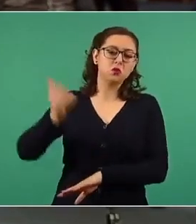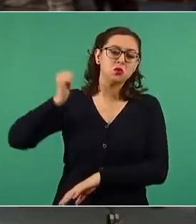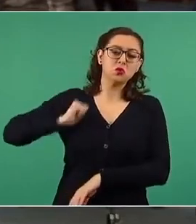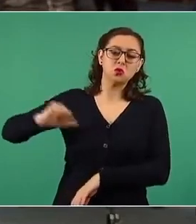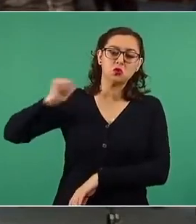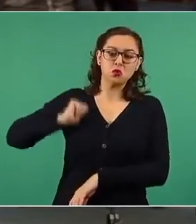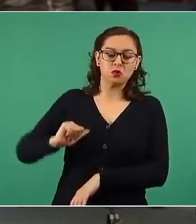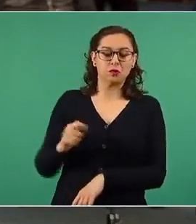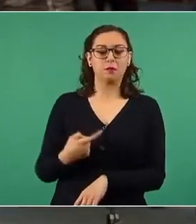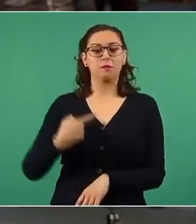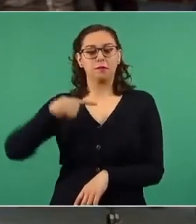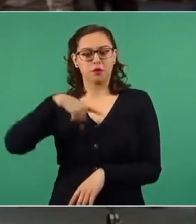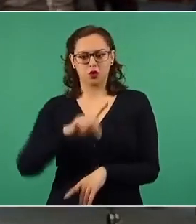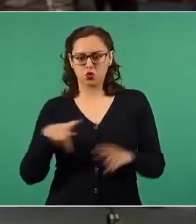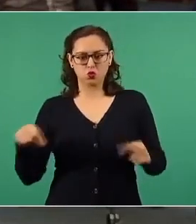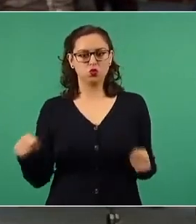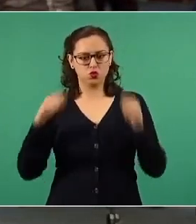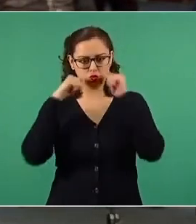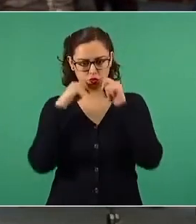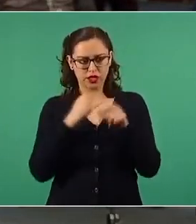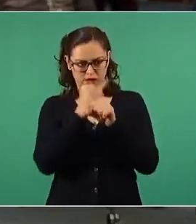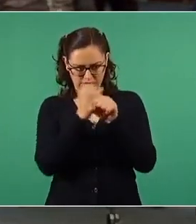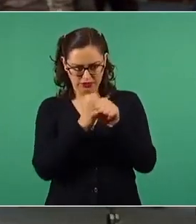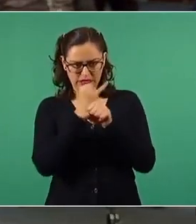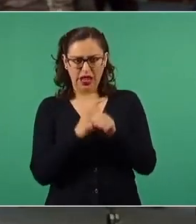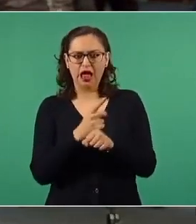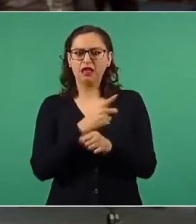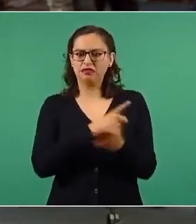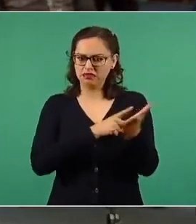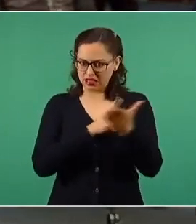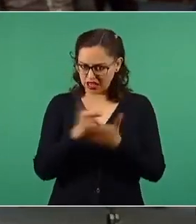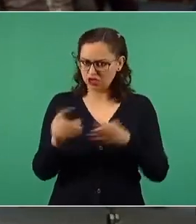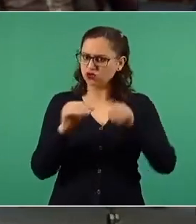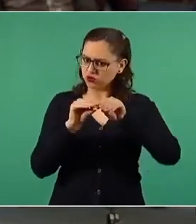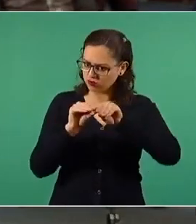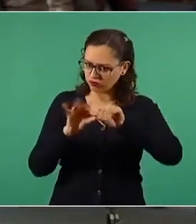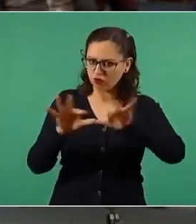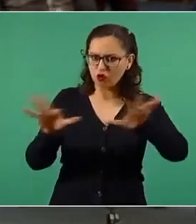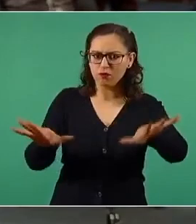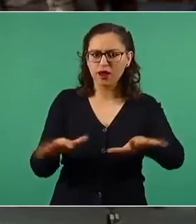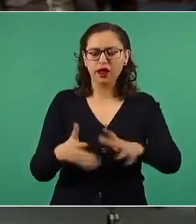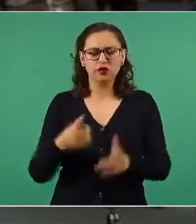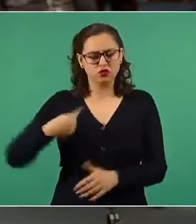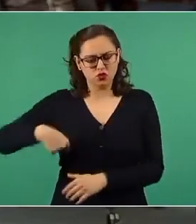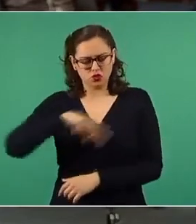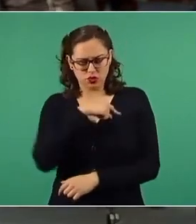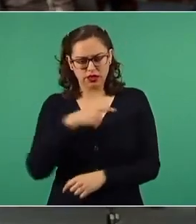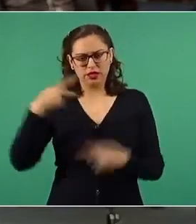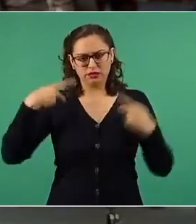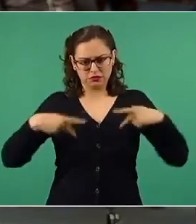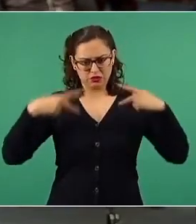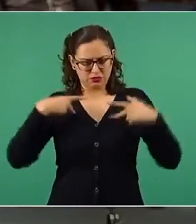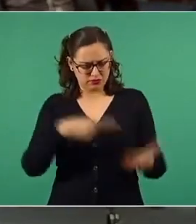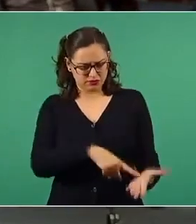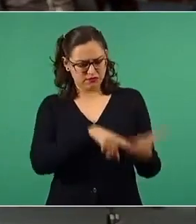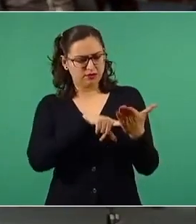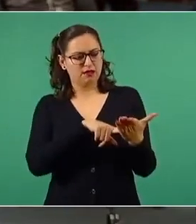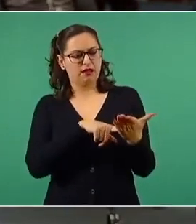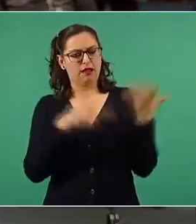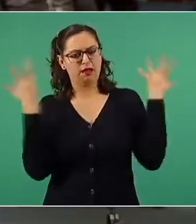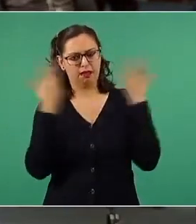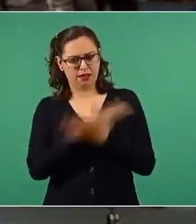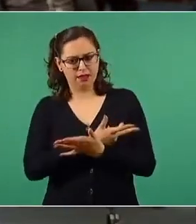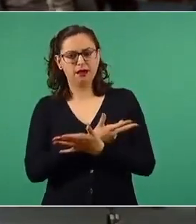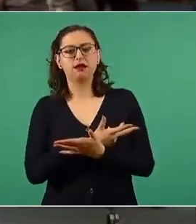nos pasó en todos esos sexenios, ¿no? Y también conocer pues qué otros crímenes